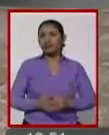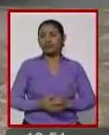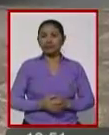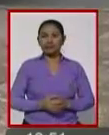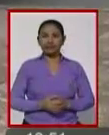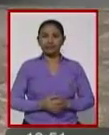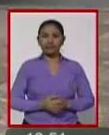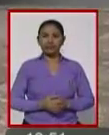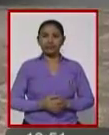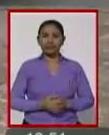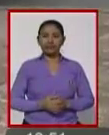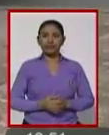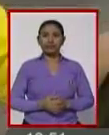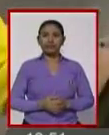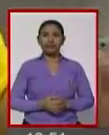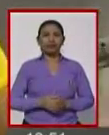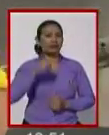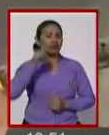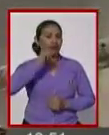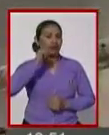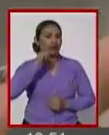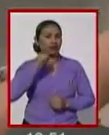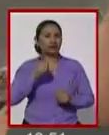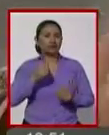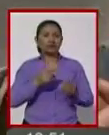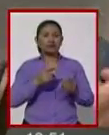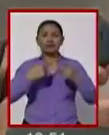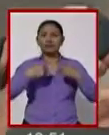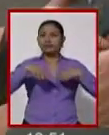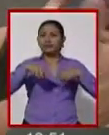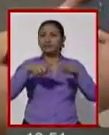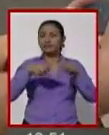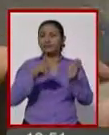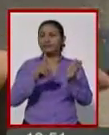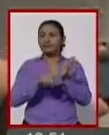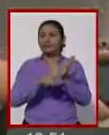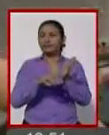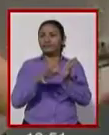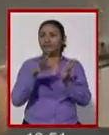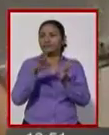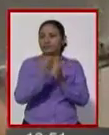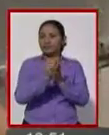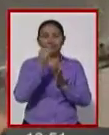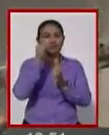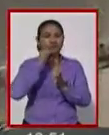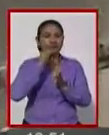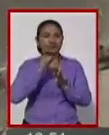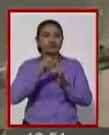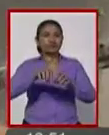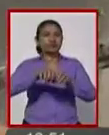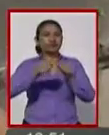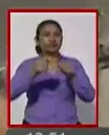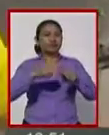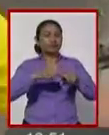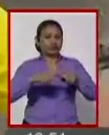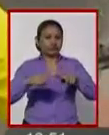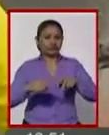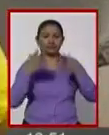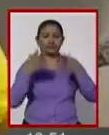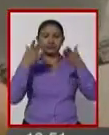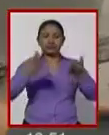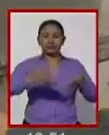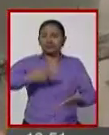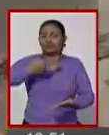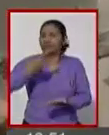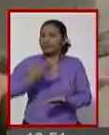auto, le chocó. Y la señora se vino para este lado y donde la atrapó a la señora y le ha rajado toda la pierna. Y la tiró aquí al